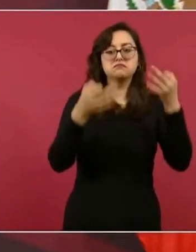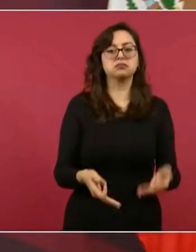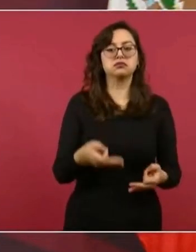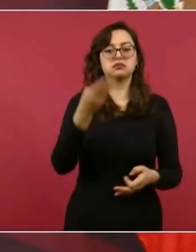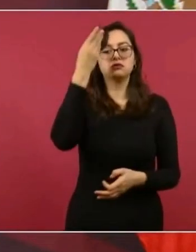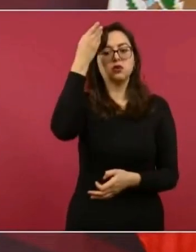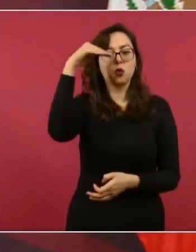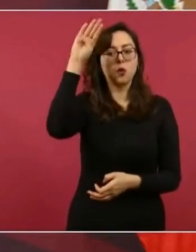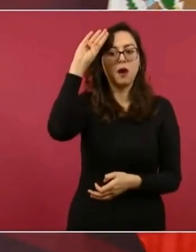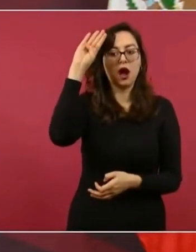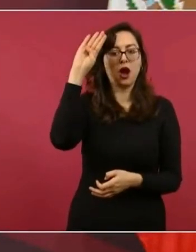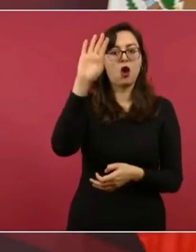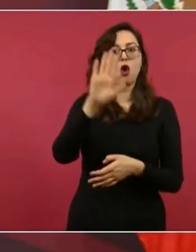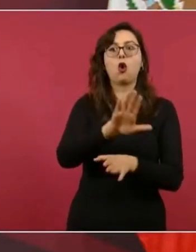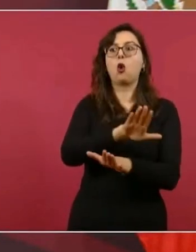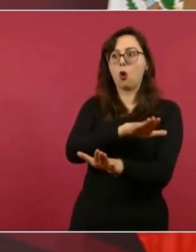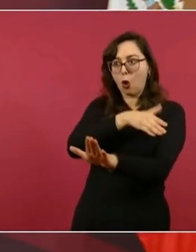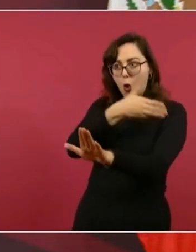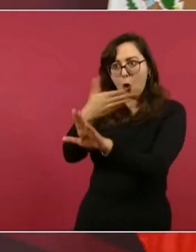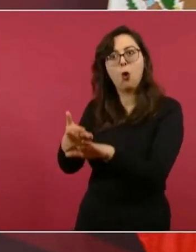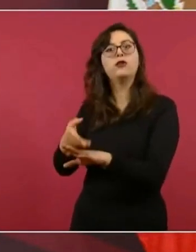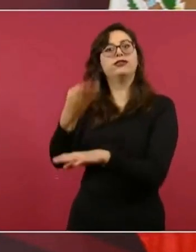de impedir